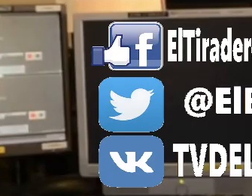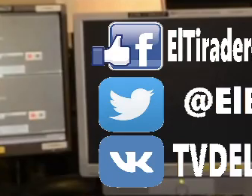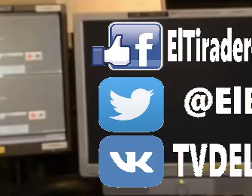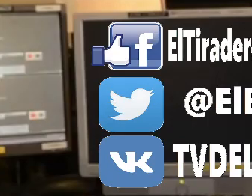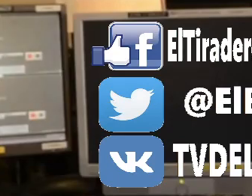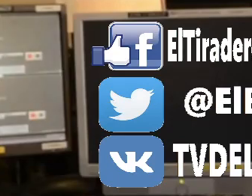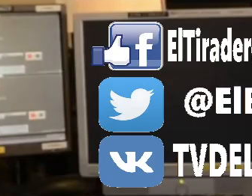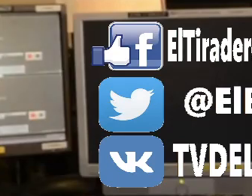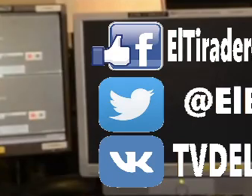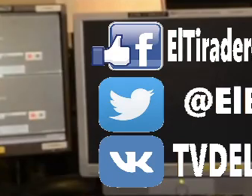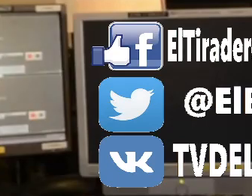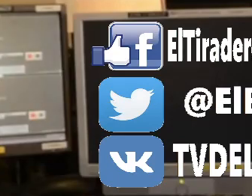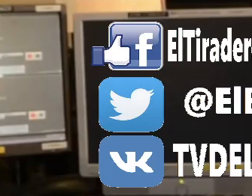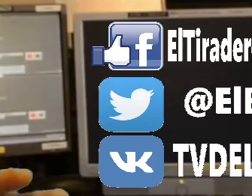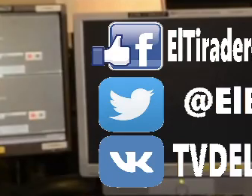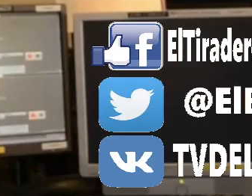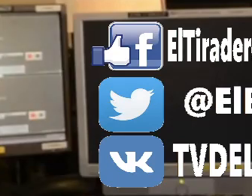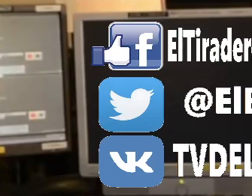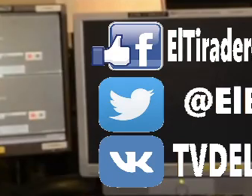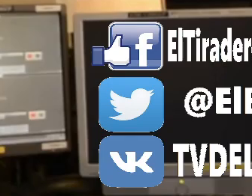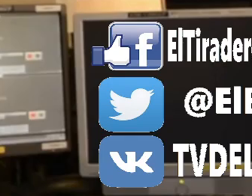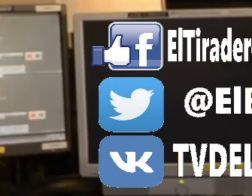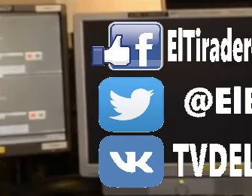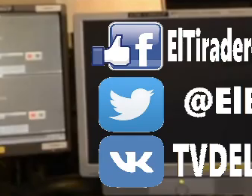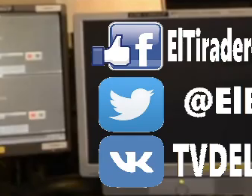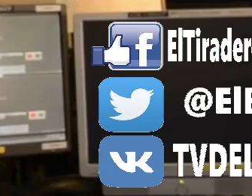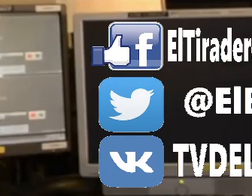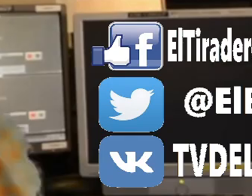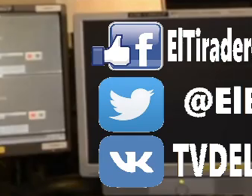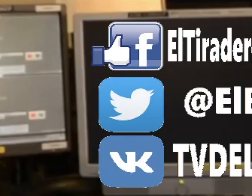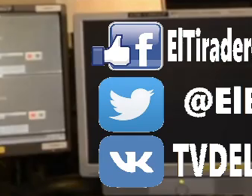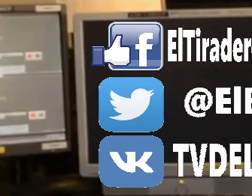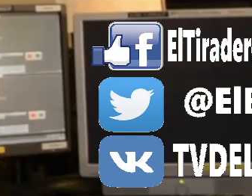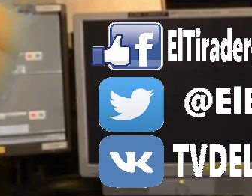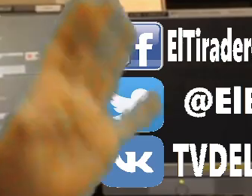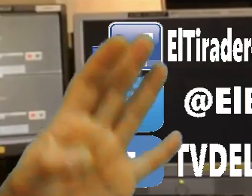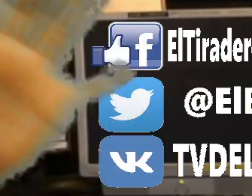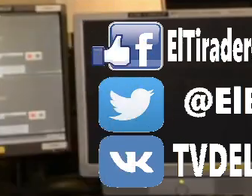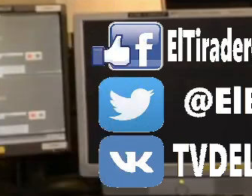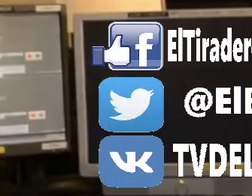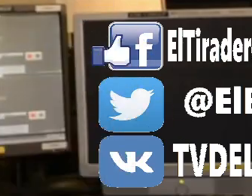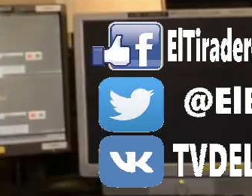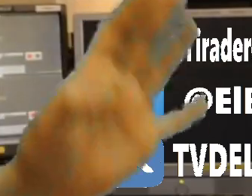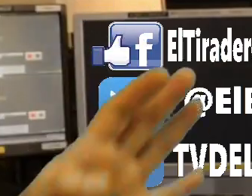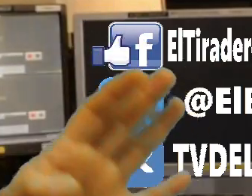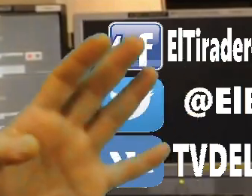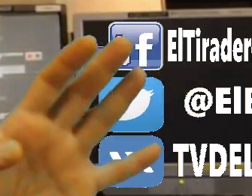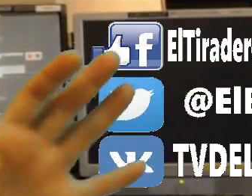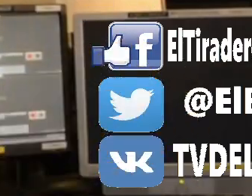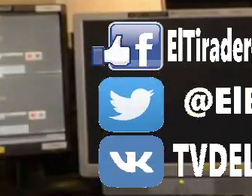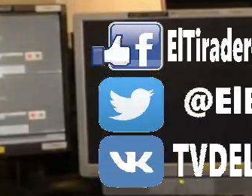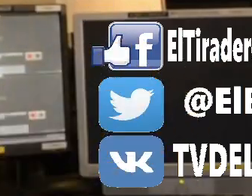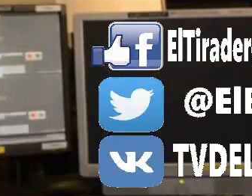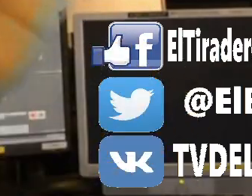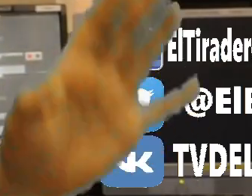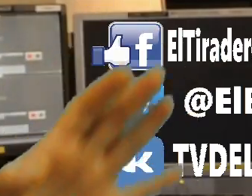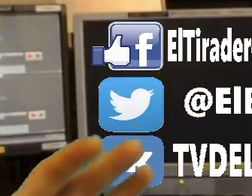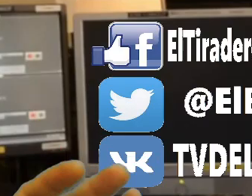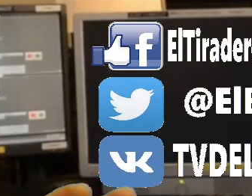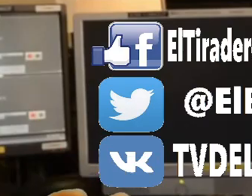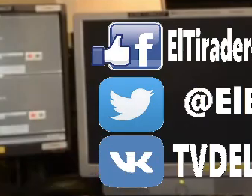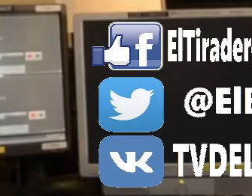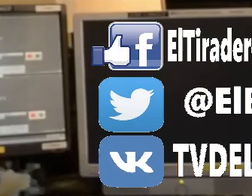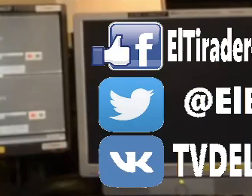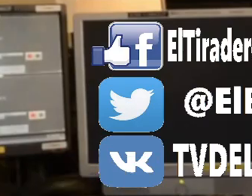como se suspendió ese plan b por lo menos hasta ahorita no puede el presidente ni pedir el voto por nadie ni pedir el voto